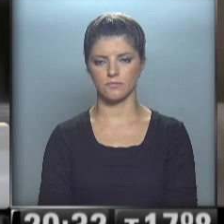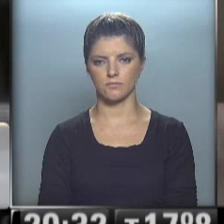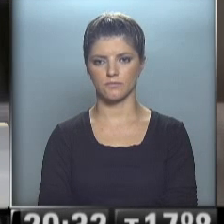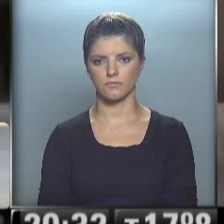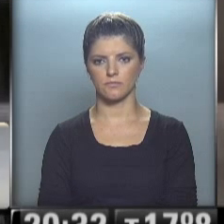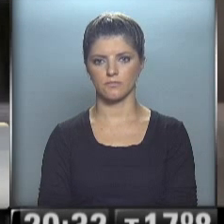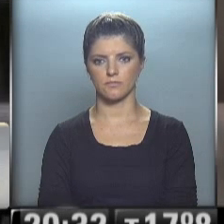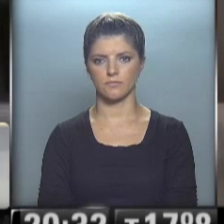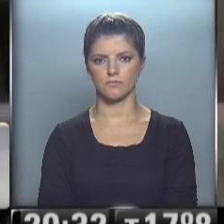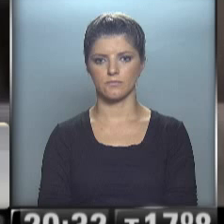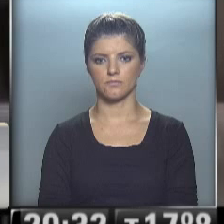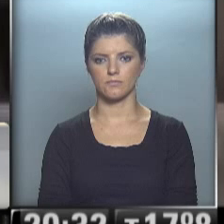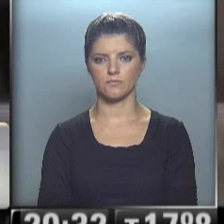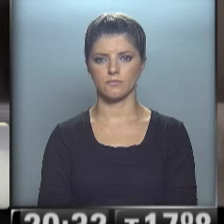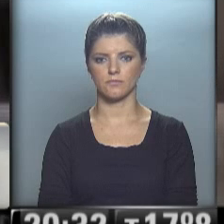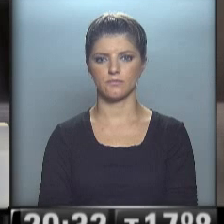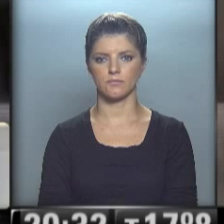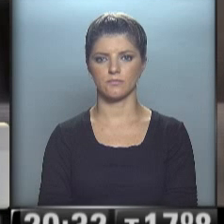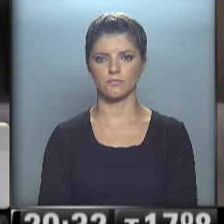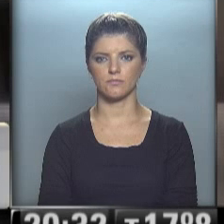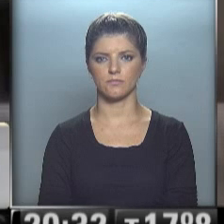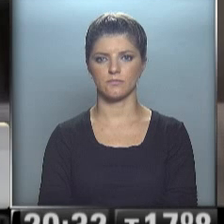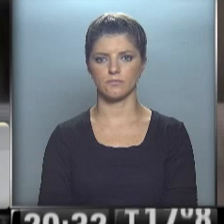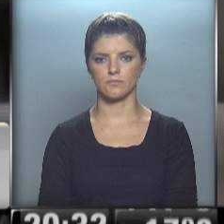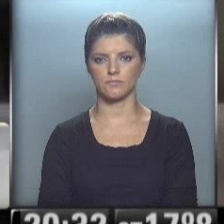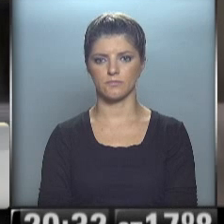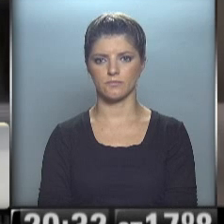Allah ne yace in sayar ne shine ya umurce ni in sayar